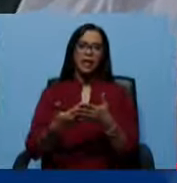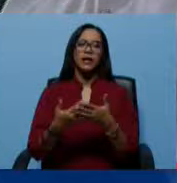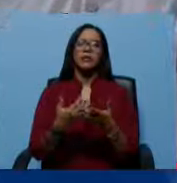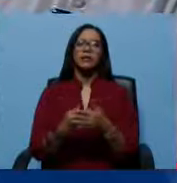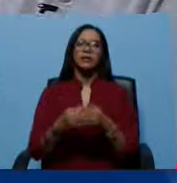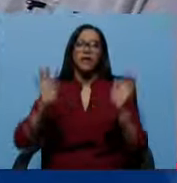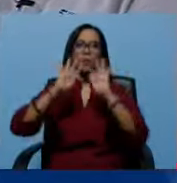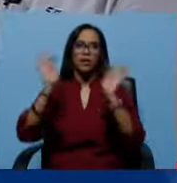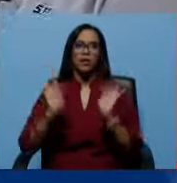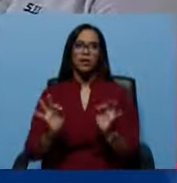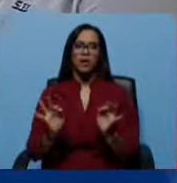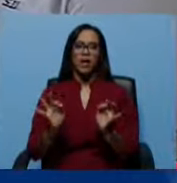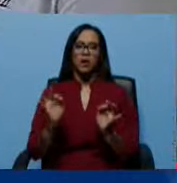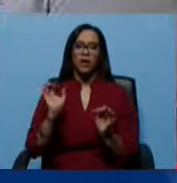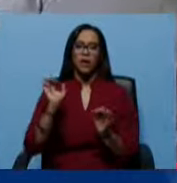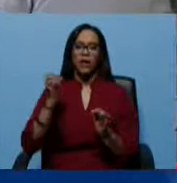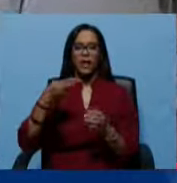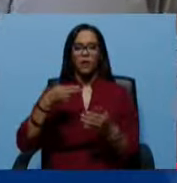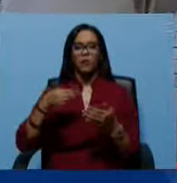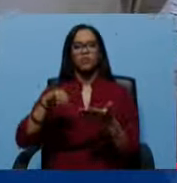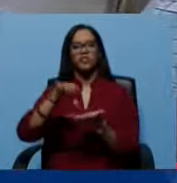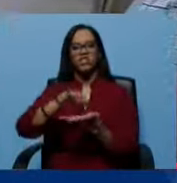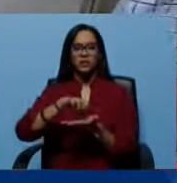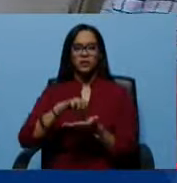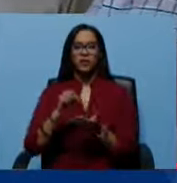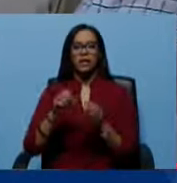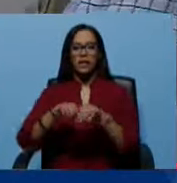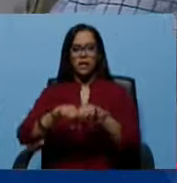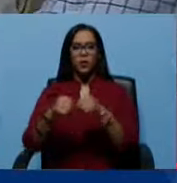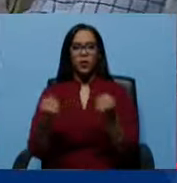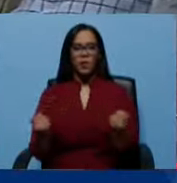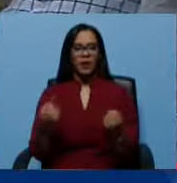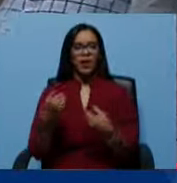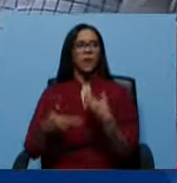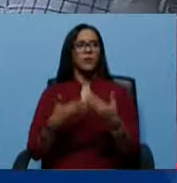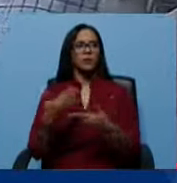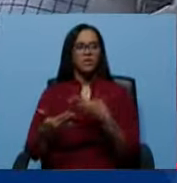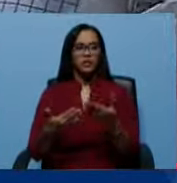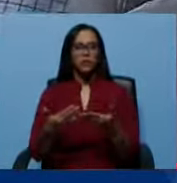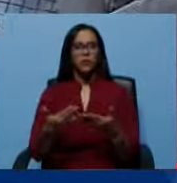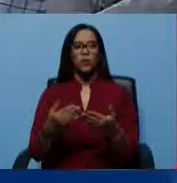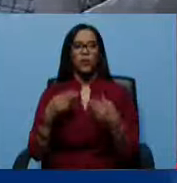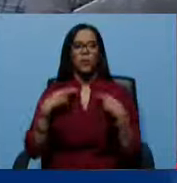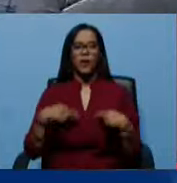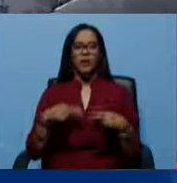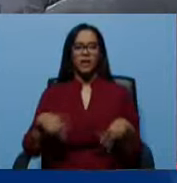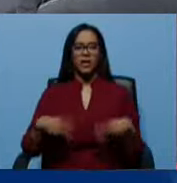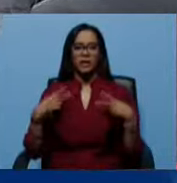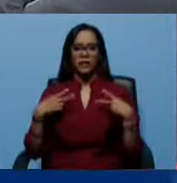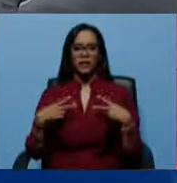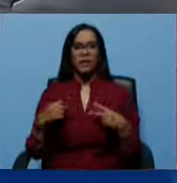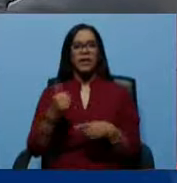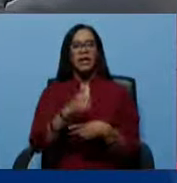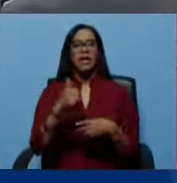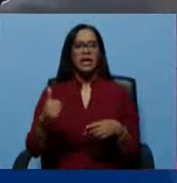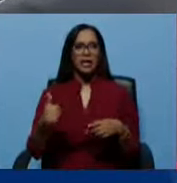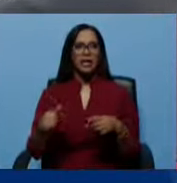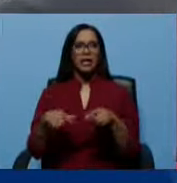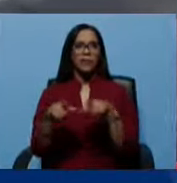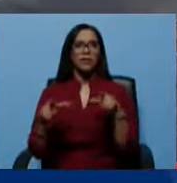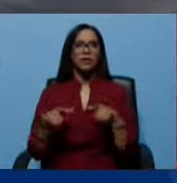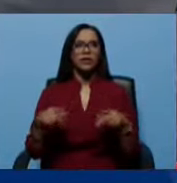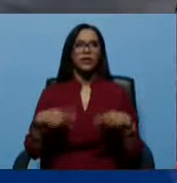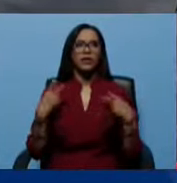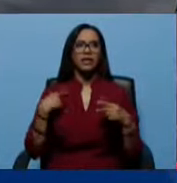eurocentrista de querer fragmentar el proceso humano de la vida. Y creo que cada etapa de la vida tiene